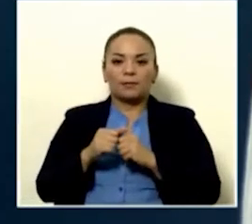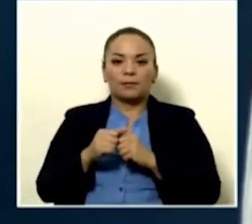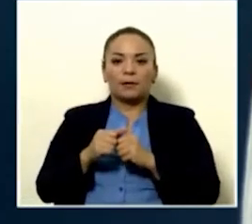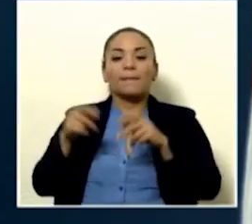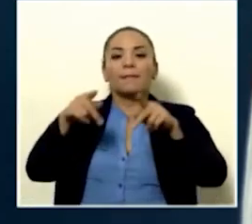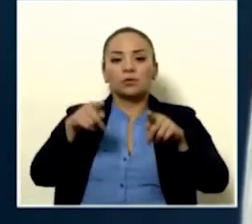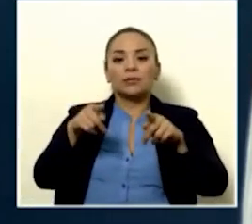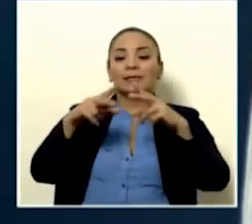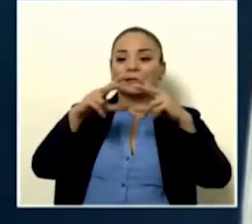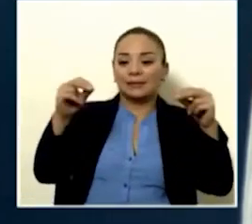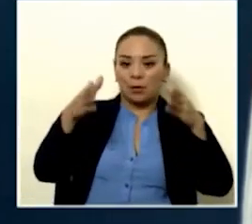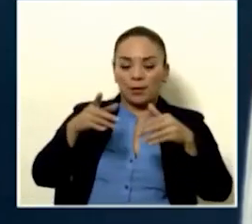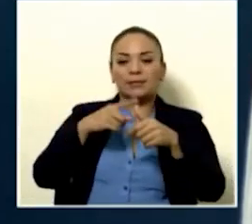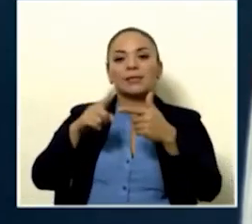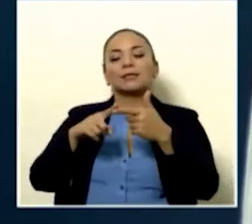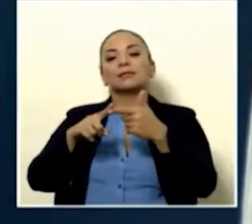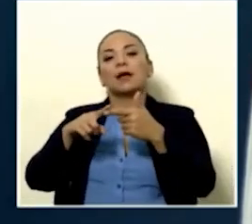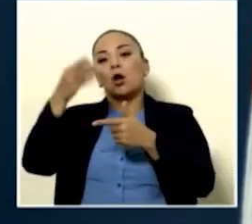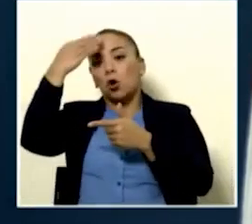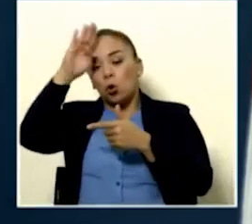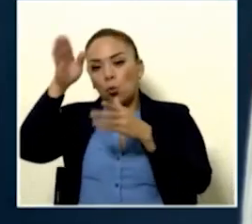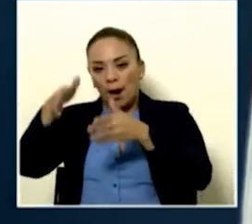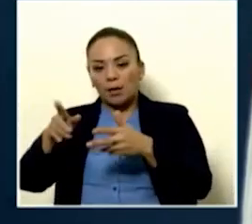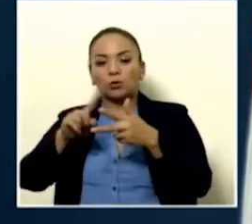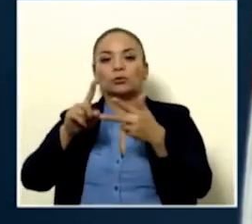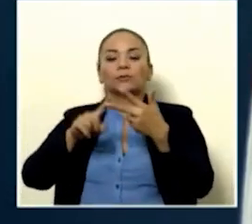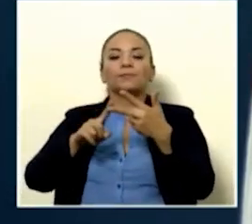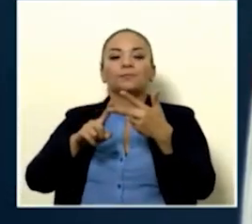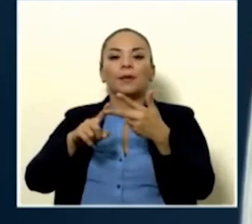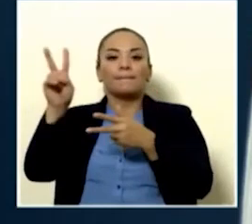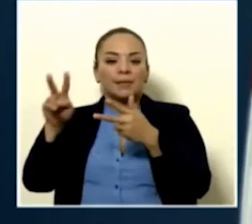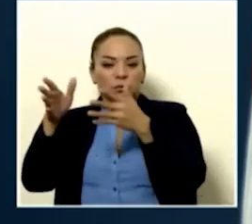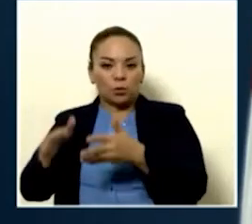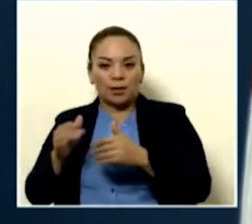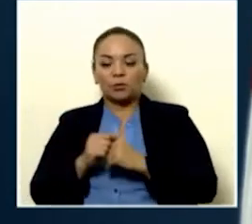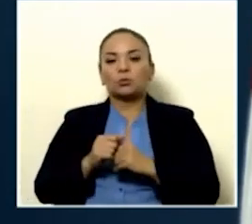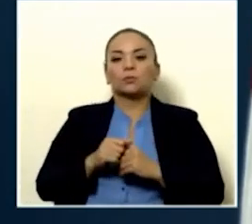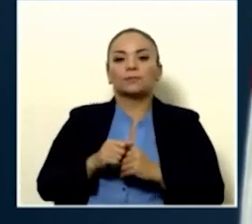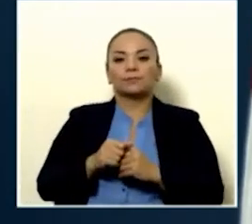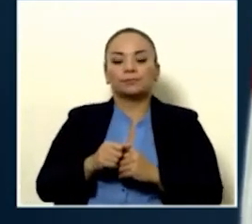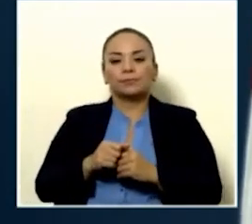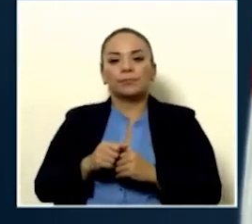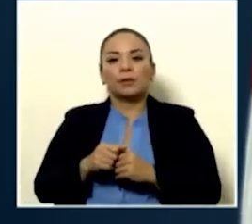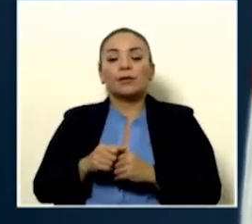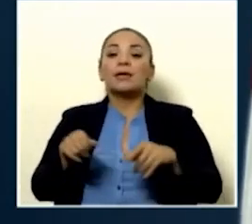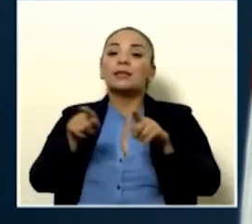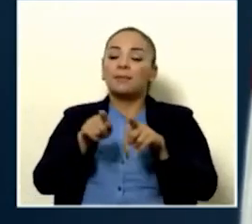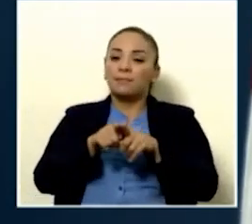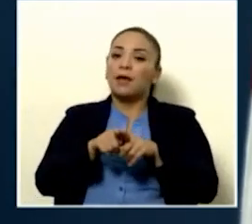Cuba, Nicaragua y Venezuela, cuya solicitud de reconocimiento de la condición de refugiado está